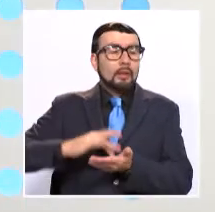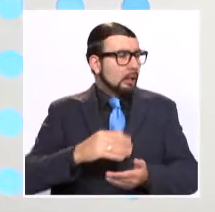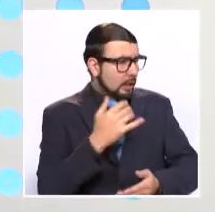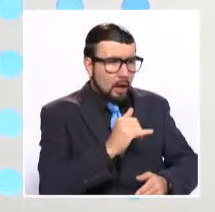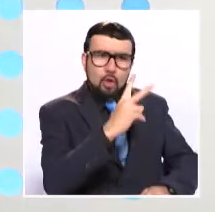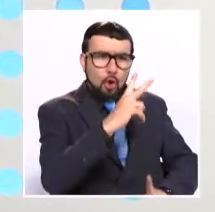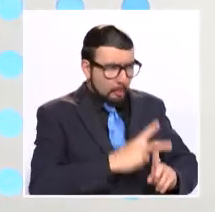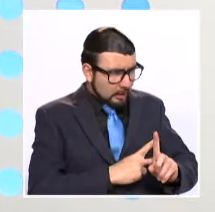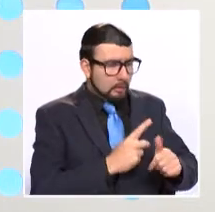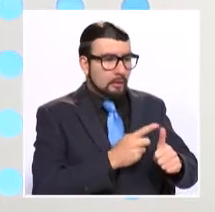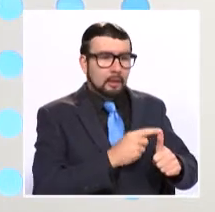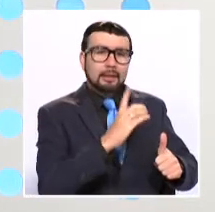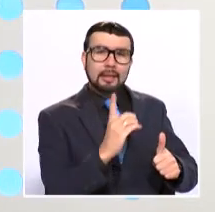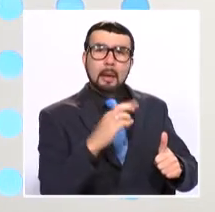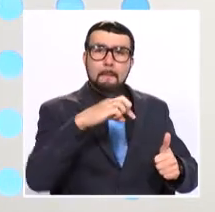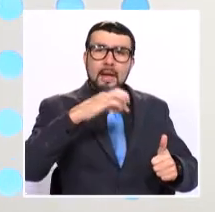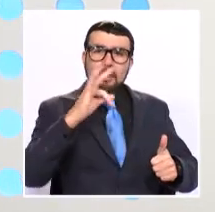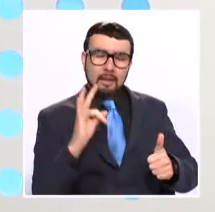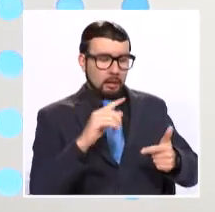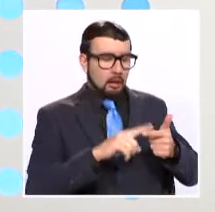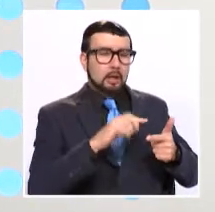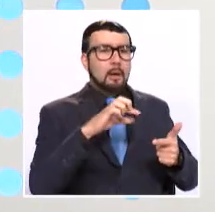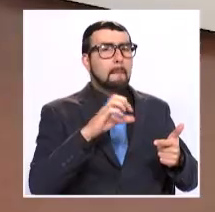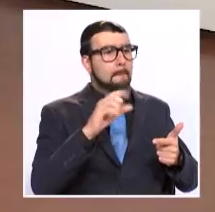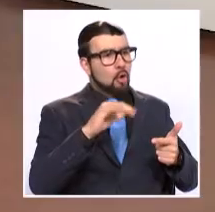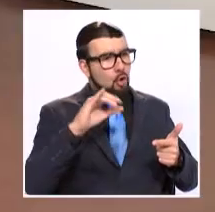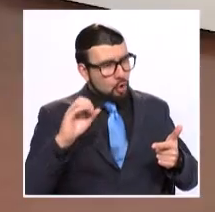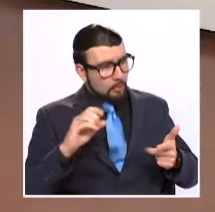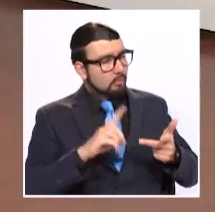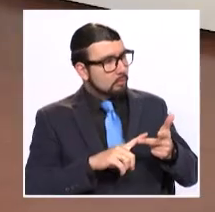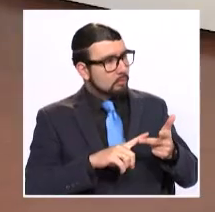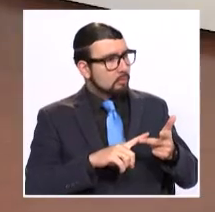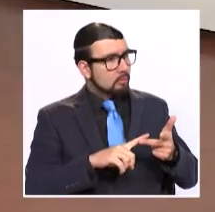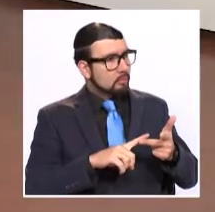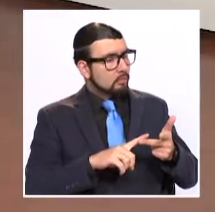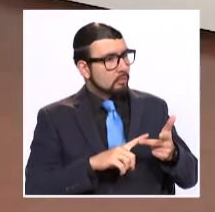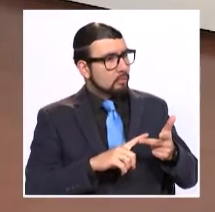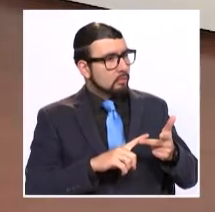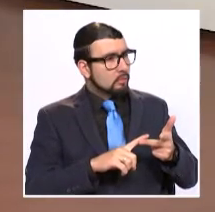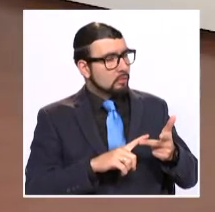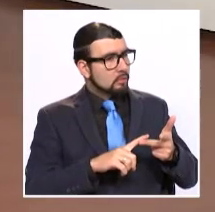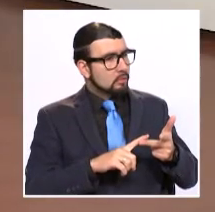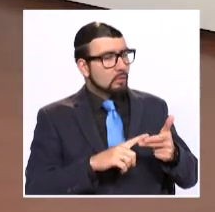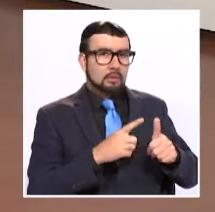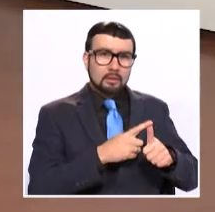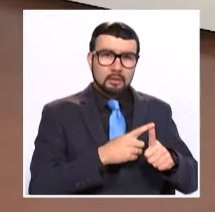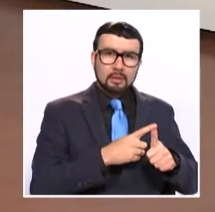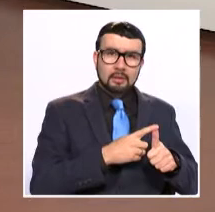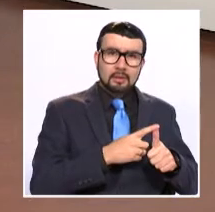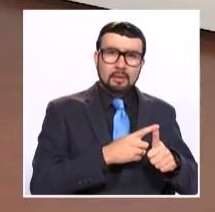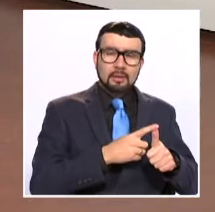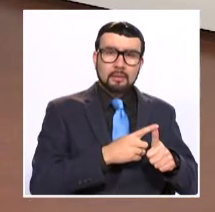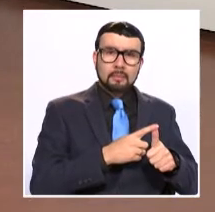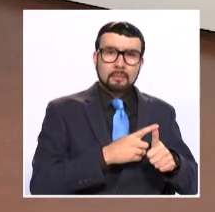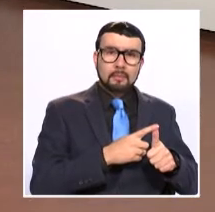DPT, polio y... La DPT y la polio. Nosotros y tosferina. Tenemos, la tosferina DPT viene DPT en venta. DPT es difteria, tétanos, tosferina.